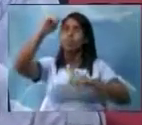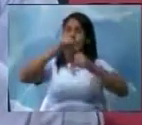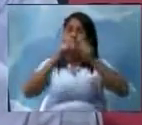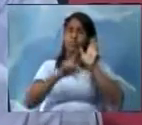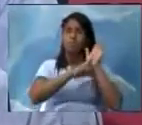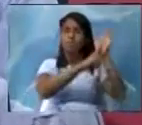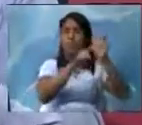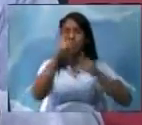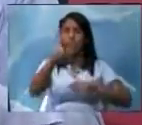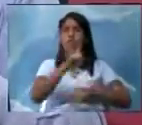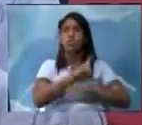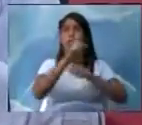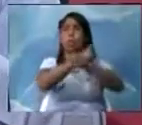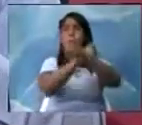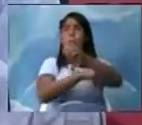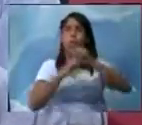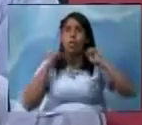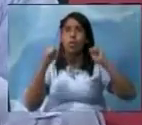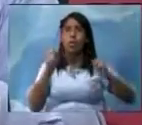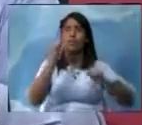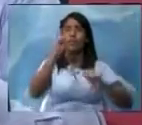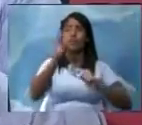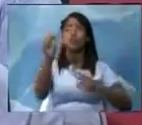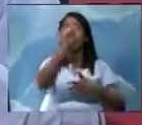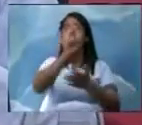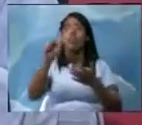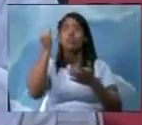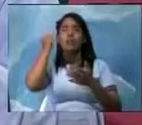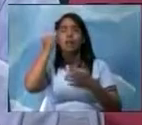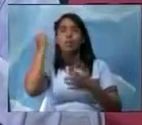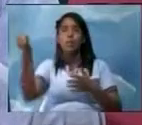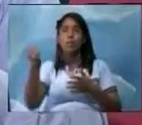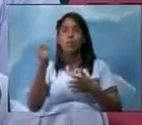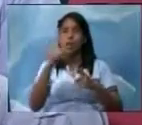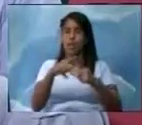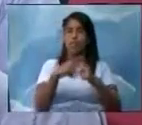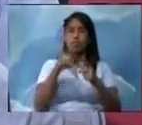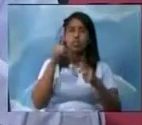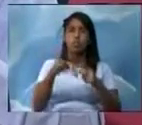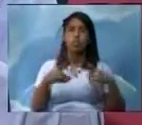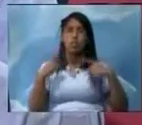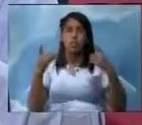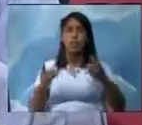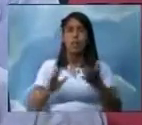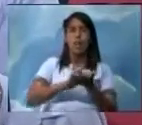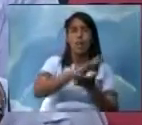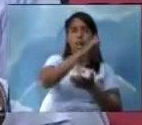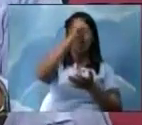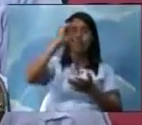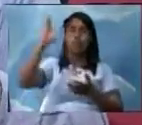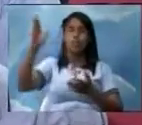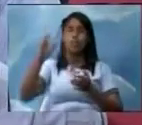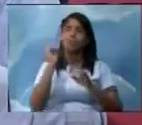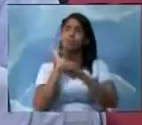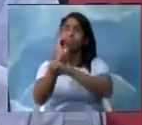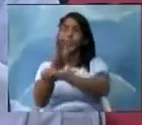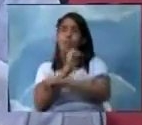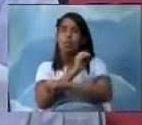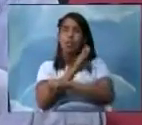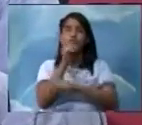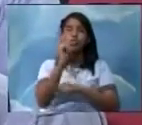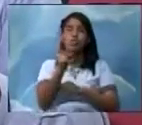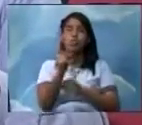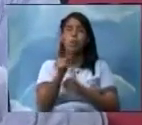manifiesta a través de su poder y su sabiduría entonces usted debe darle la gloria a Dios enviando